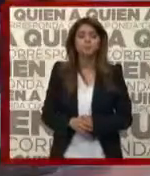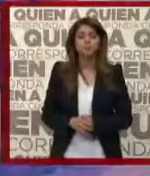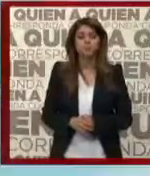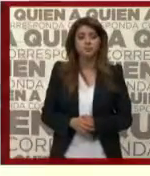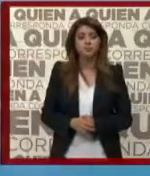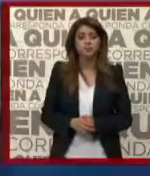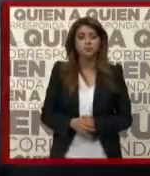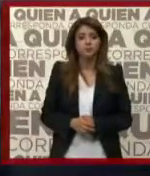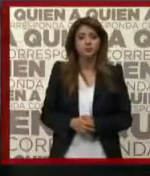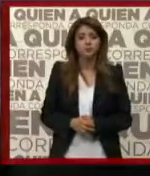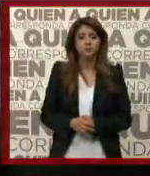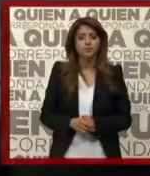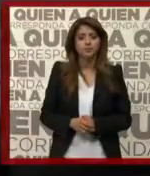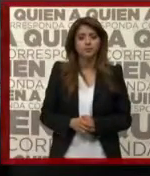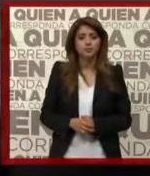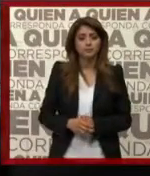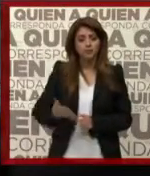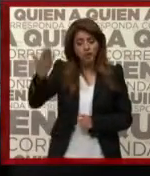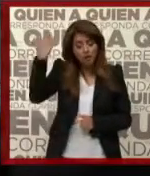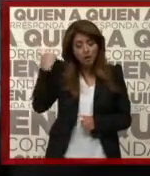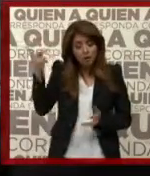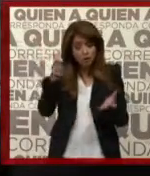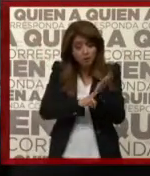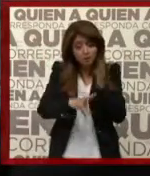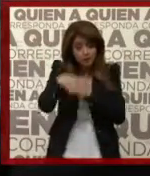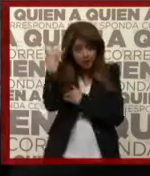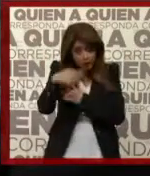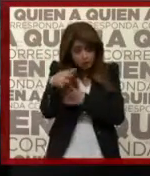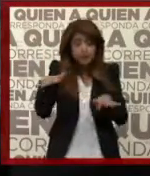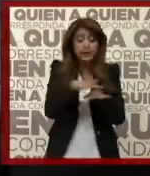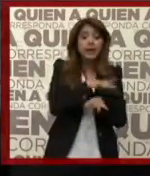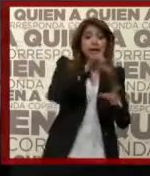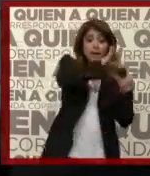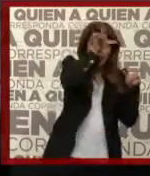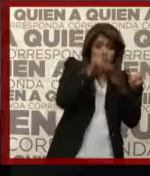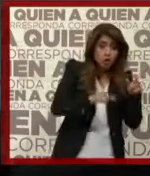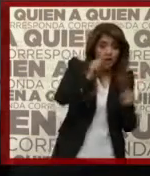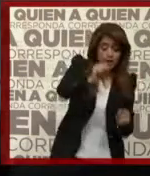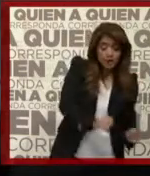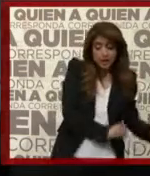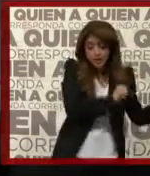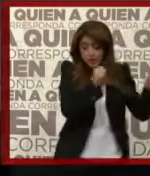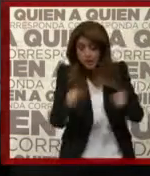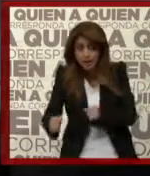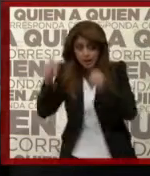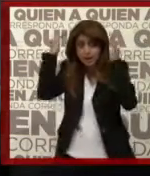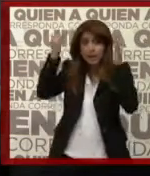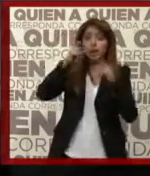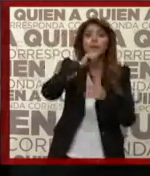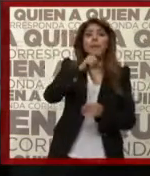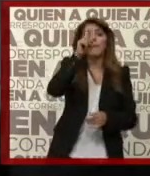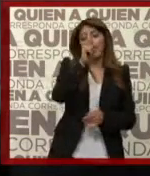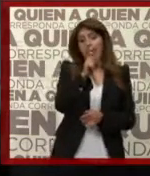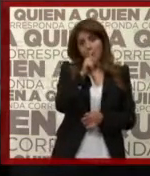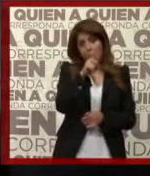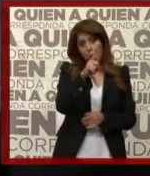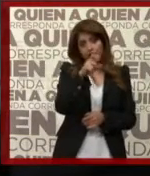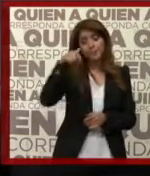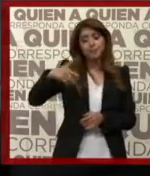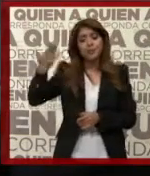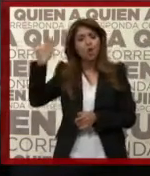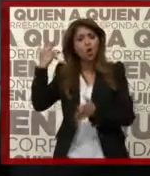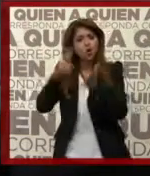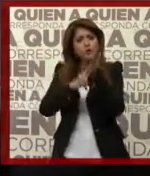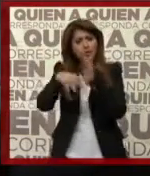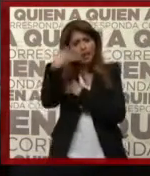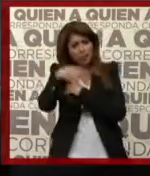Muñoz Morán, en el 2014, campeona nacional de remo bajo techo y remo de agua, tanto en el 2014